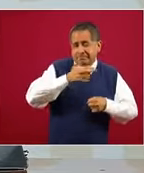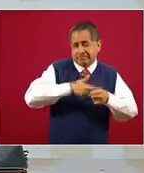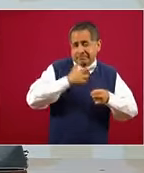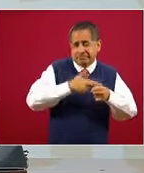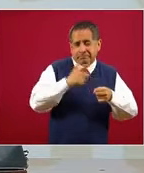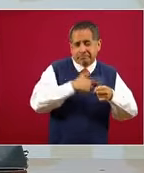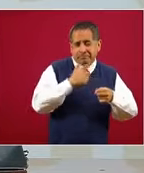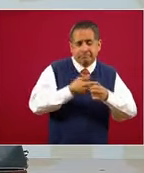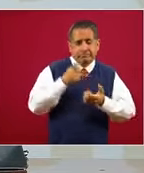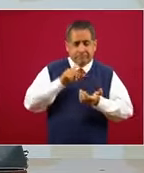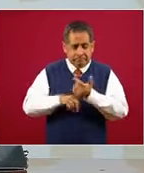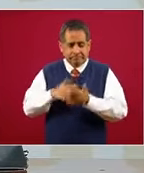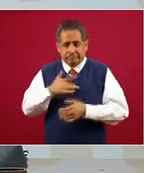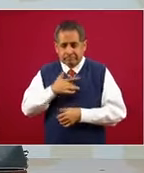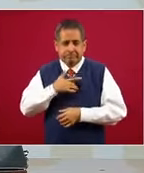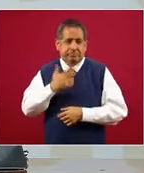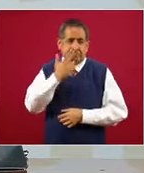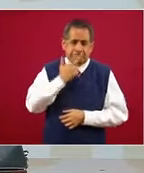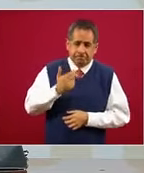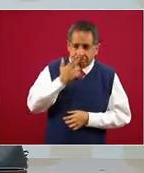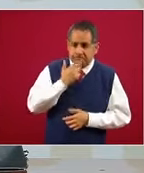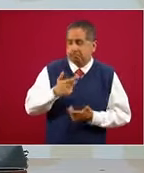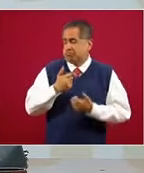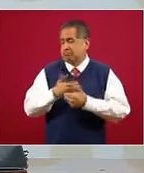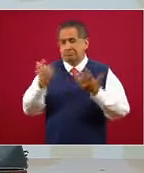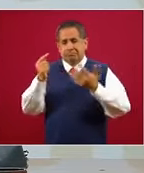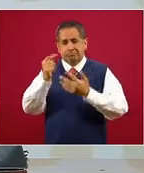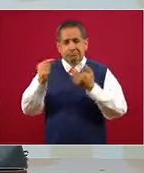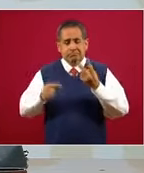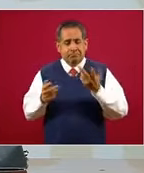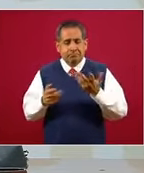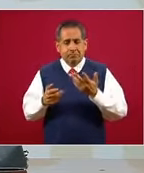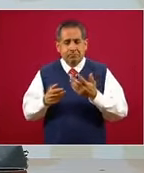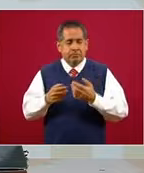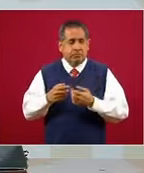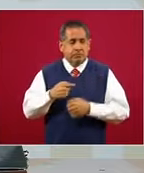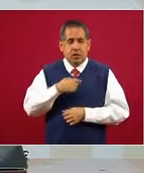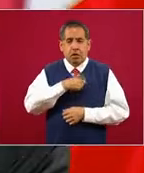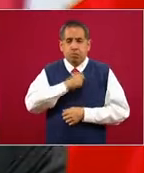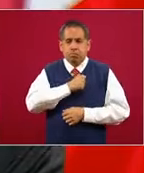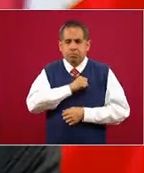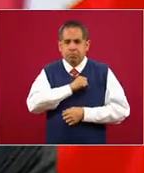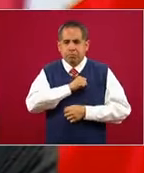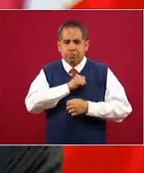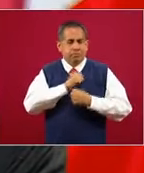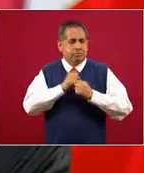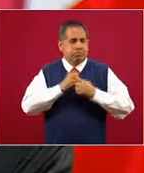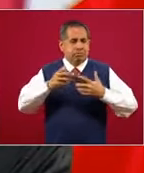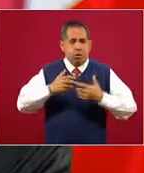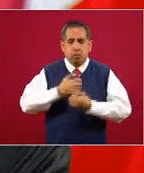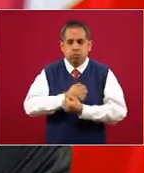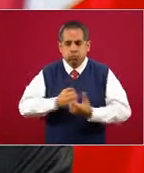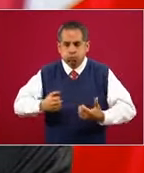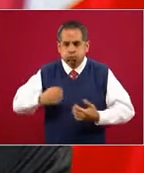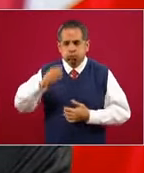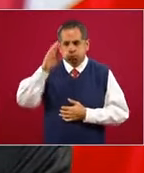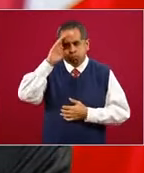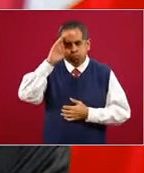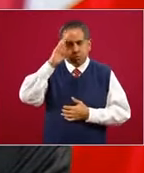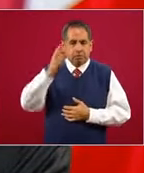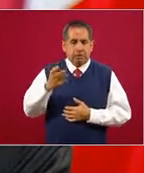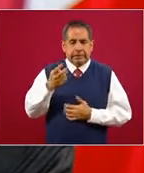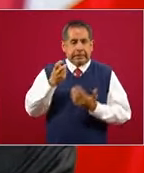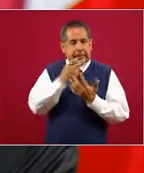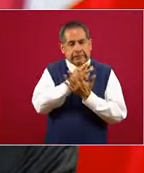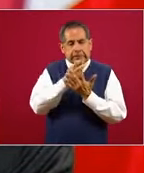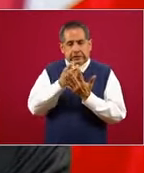enfermedad cardiometabólica, produce diabetes, produce hipertensión arterial, produce obesidad, y estas son las